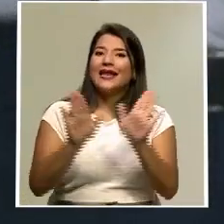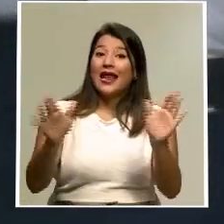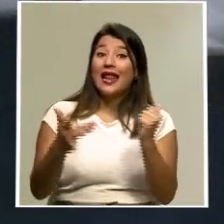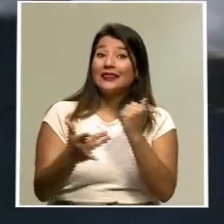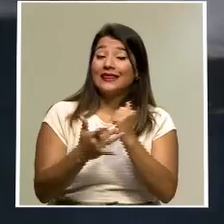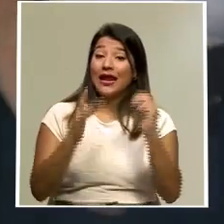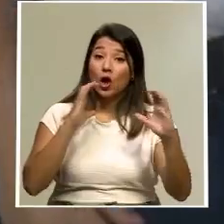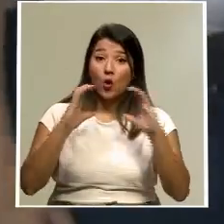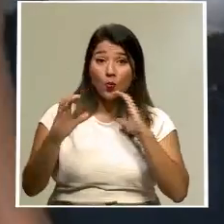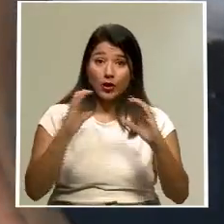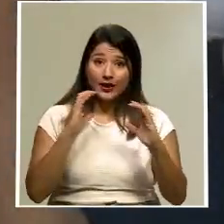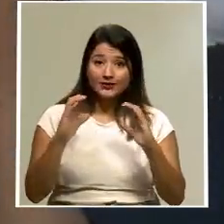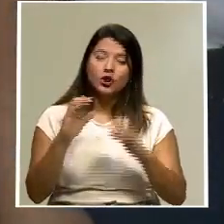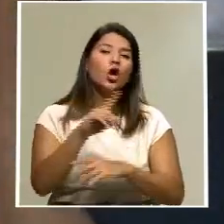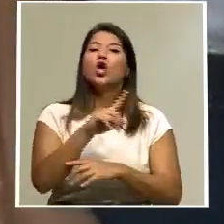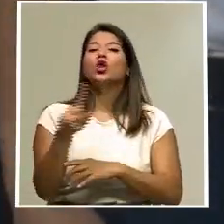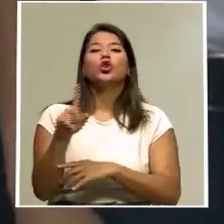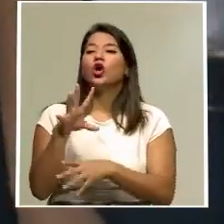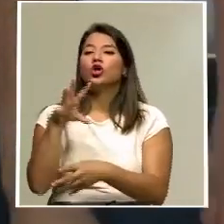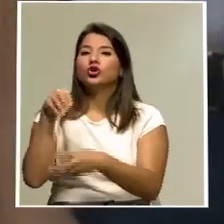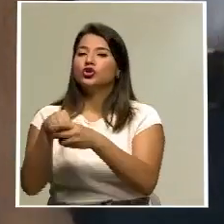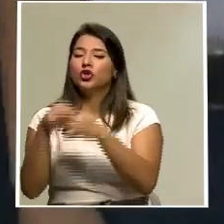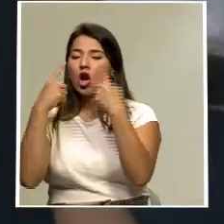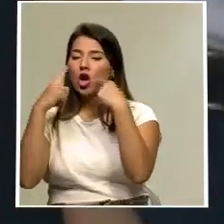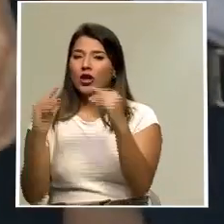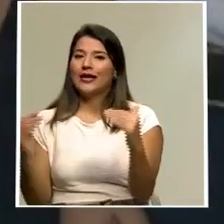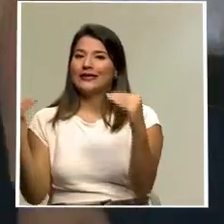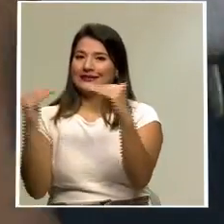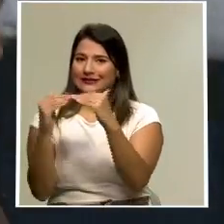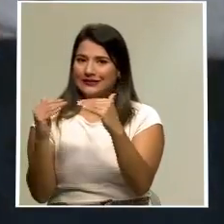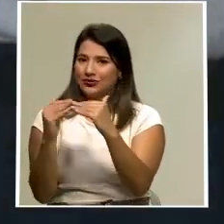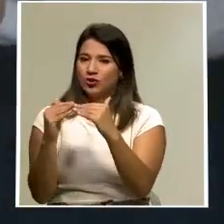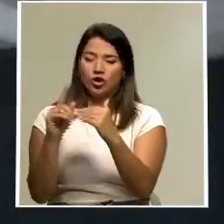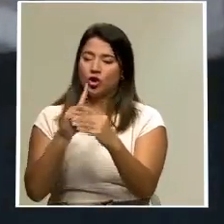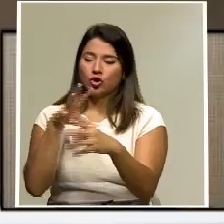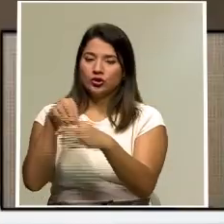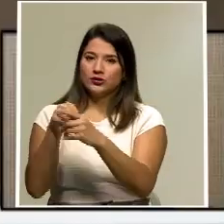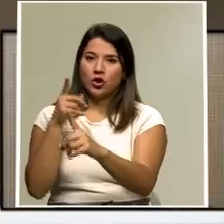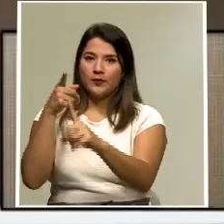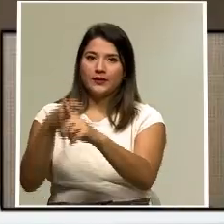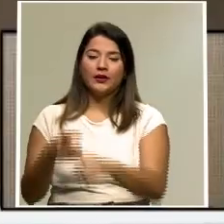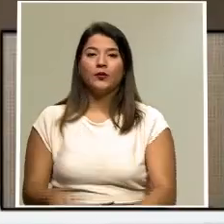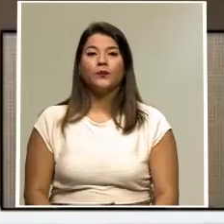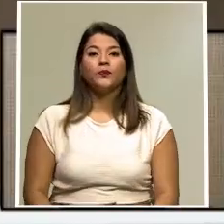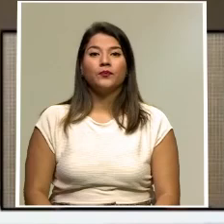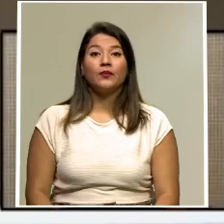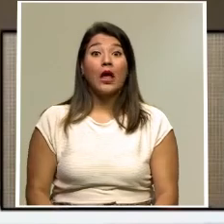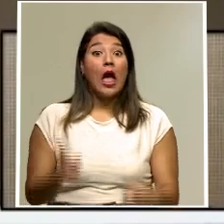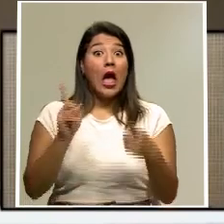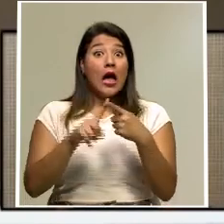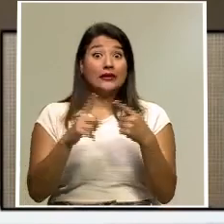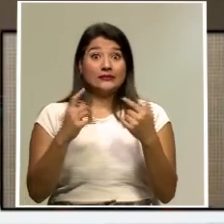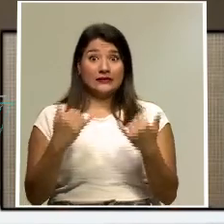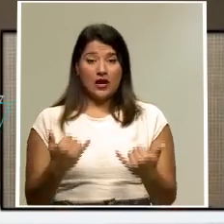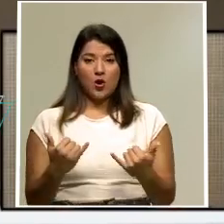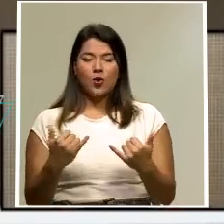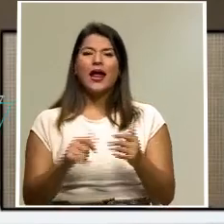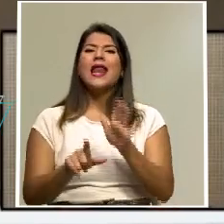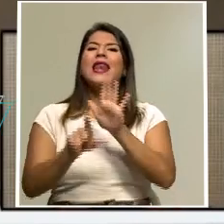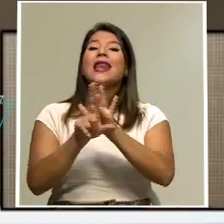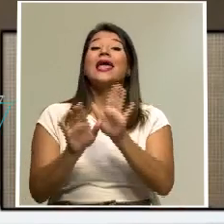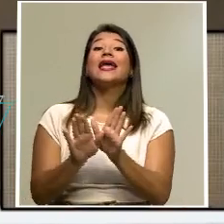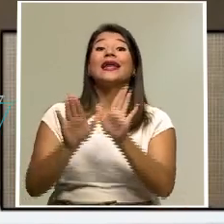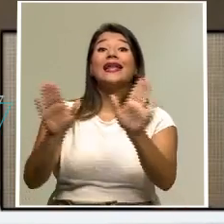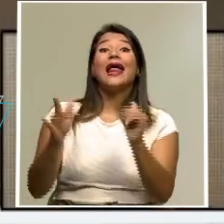no contempla la alfabetización digital entre sus objetivos. A hoy, la Ley General